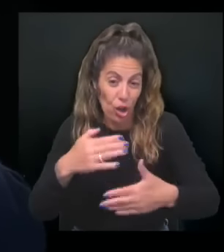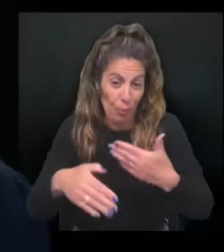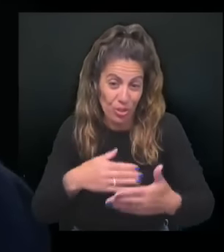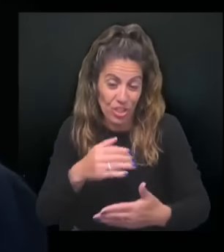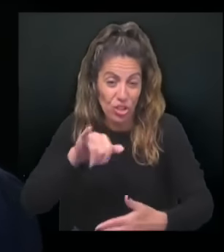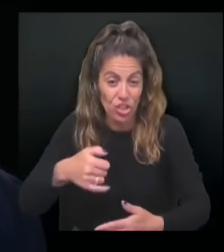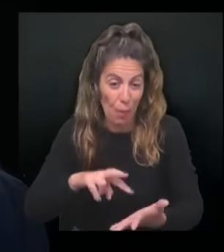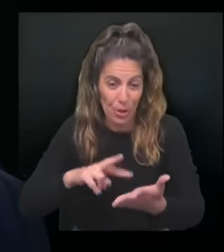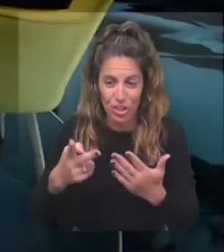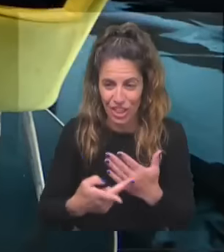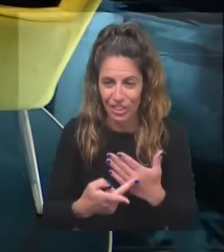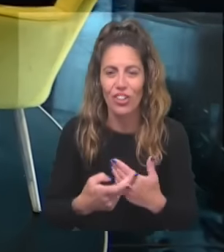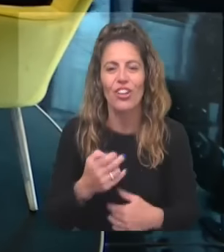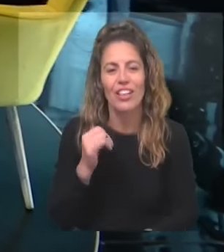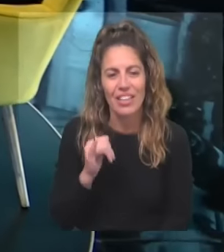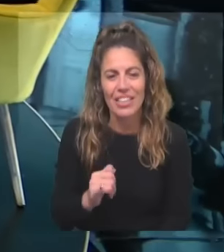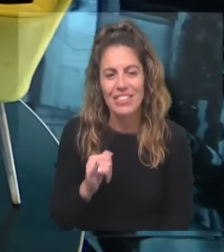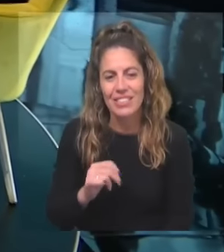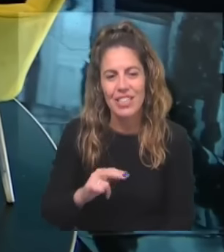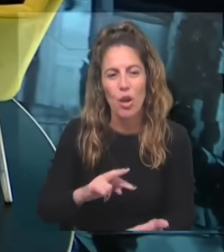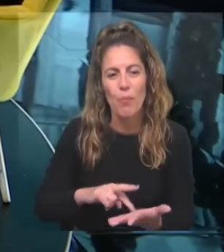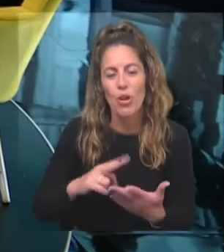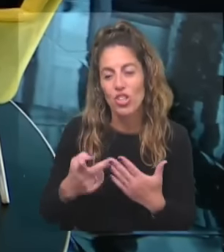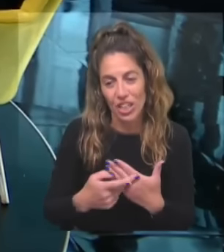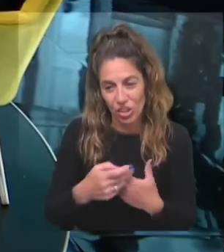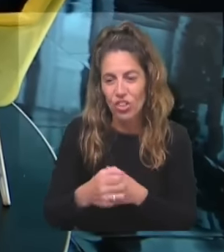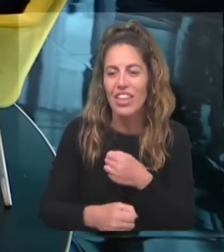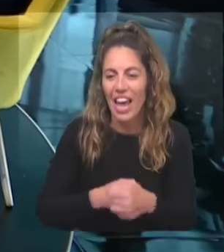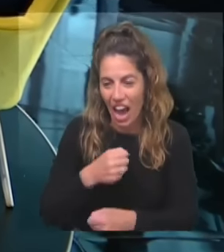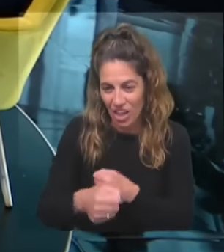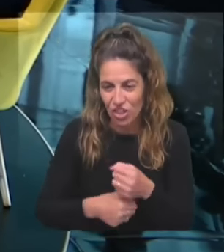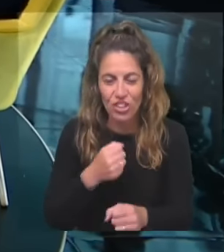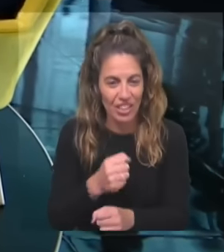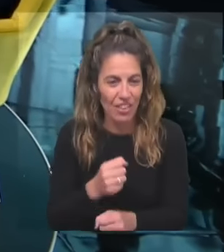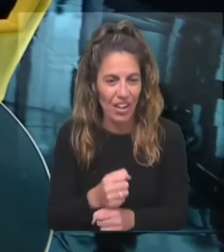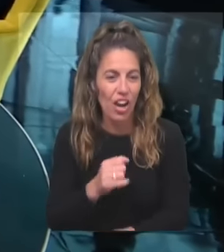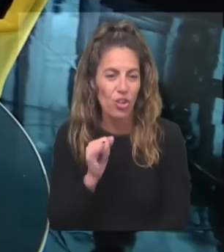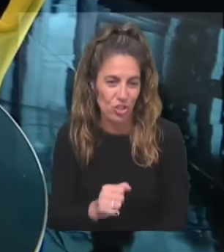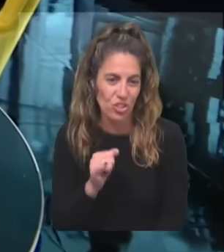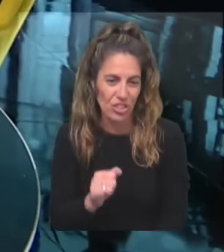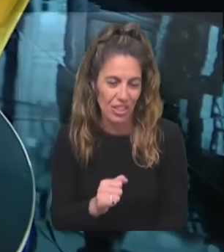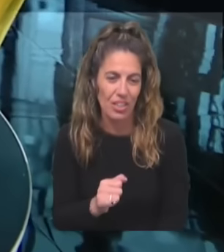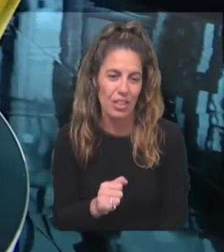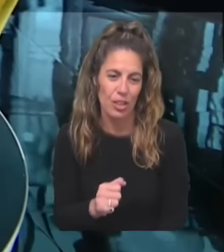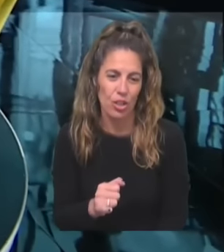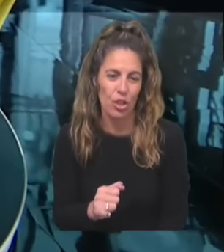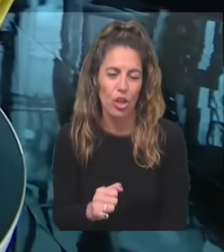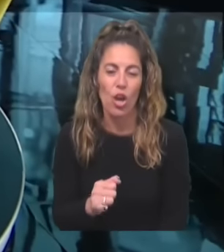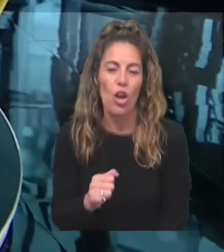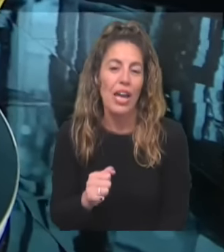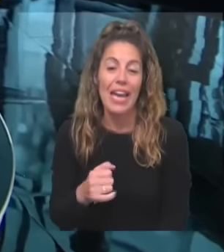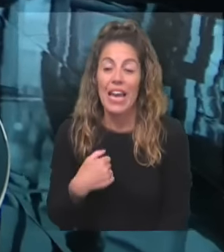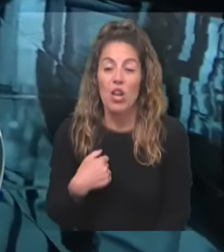Bueno, sí, claro, obviamente. Proyectos en los que llevaba muchos años trabajando, sí, sí, claro que sí. Uno, productor